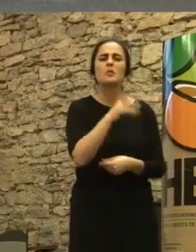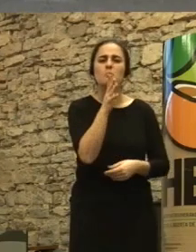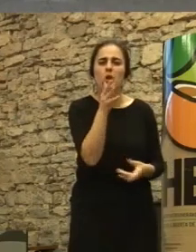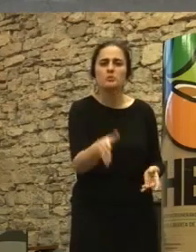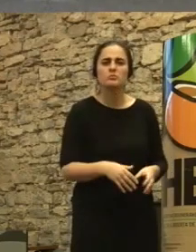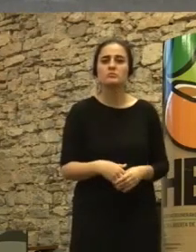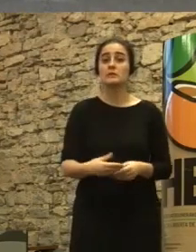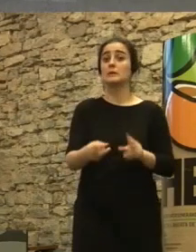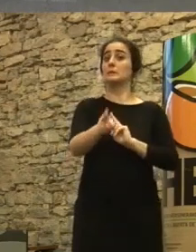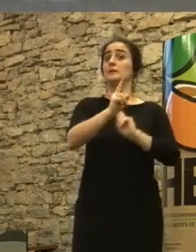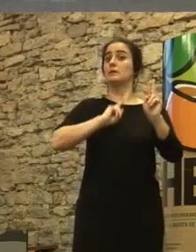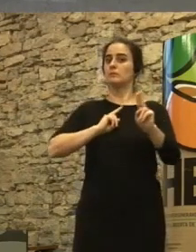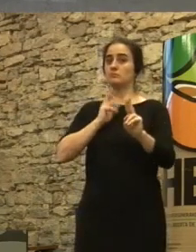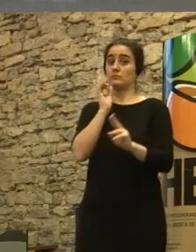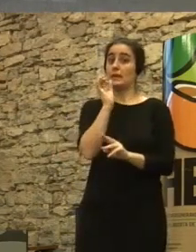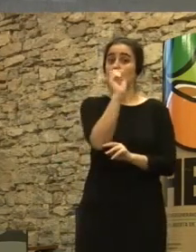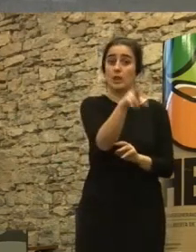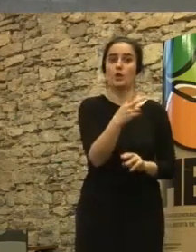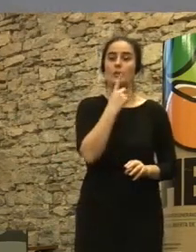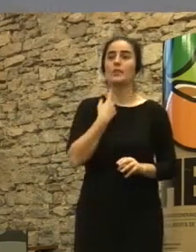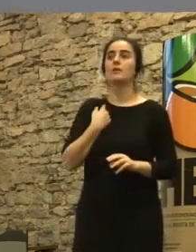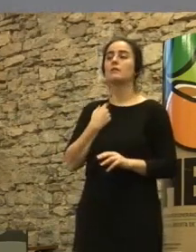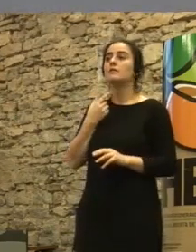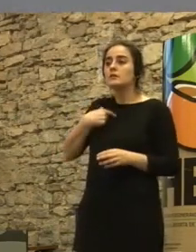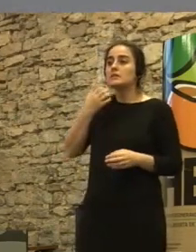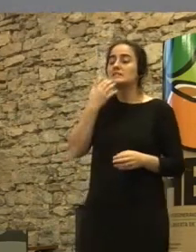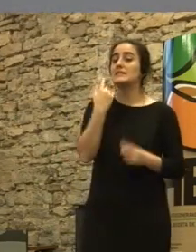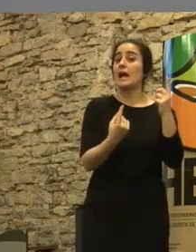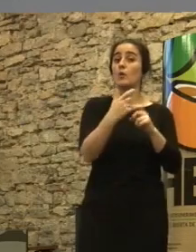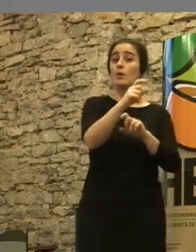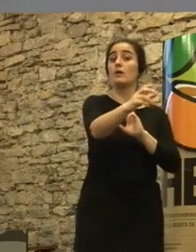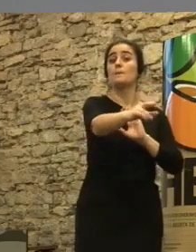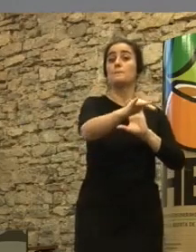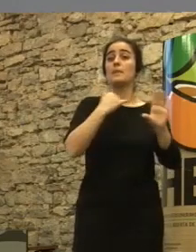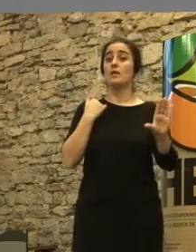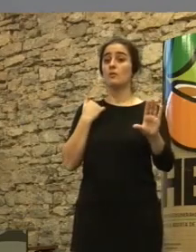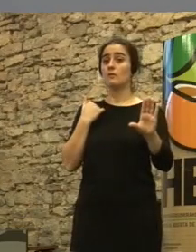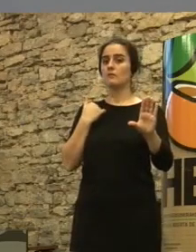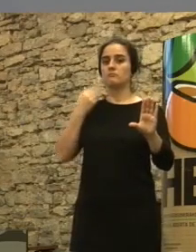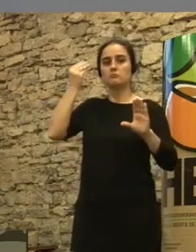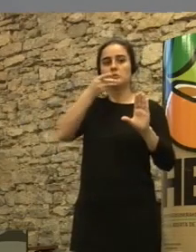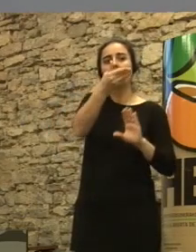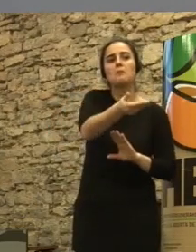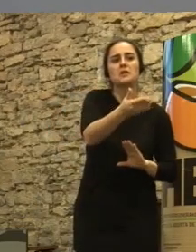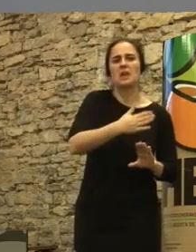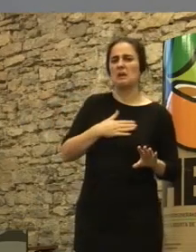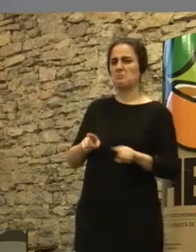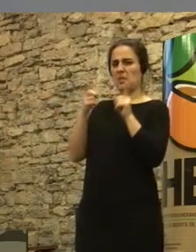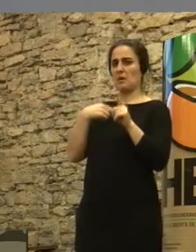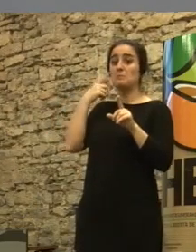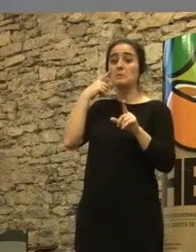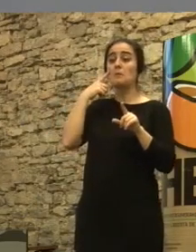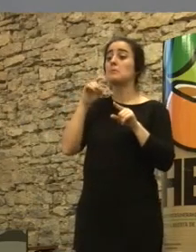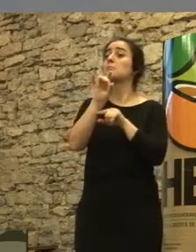Explícame. Y lo que me dice tiene toda la razón. Dice, yo lo hago porque, mira, si alguien me ha mandado esto a mí, pues resulta que será importante para él y a mí no me cuesta nada. Mira, mira cómo remío,